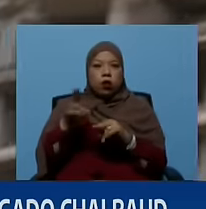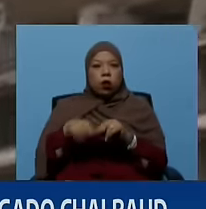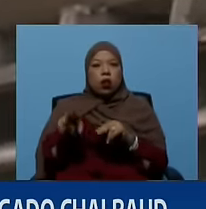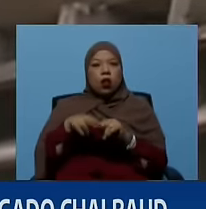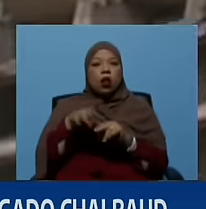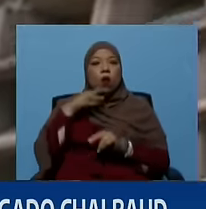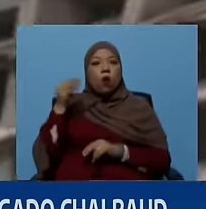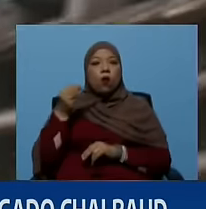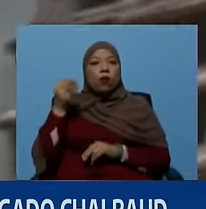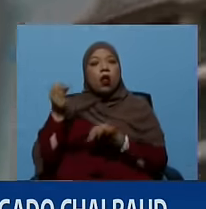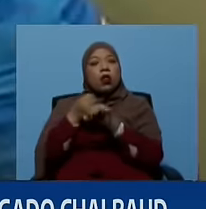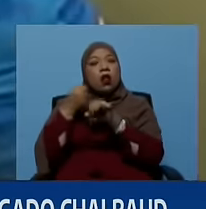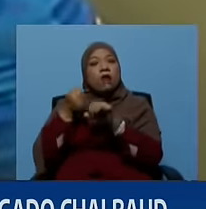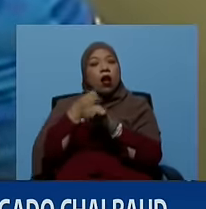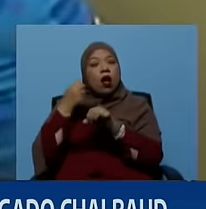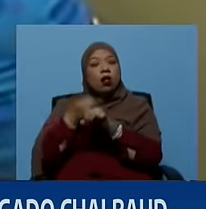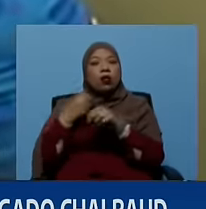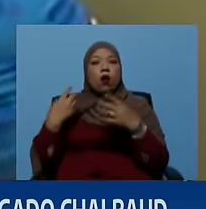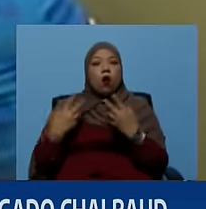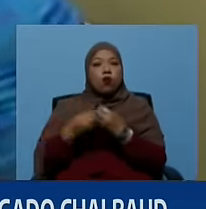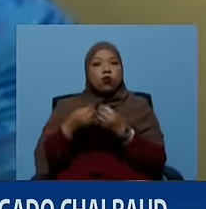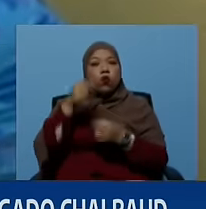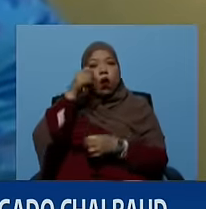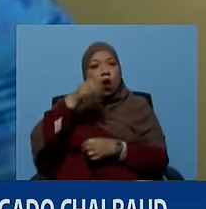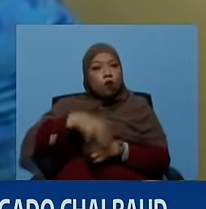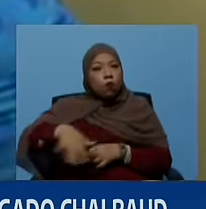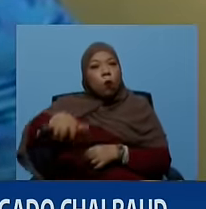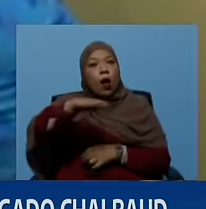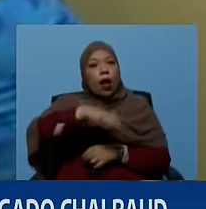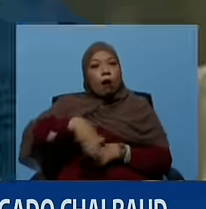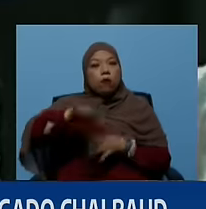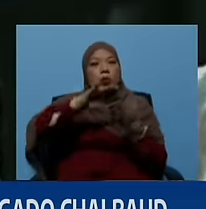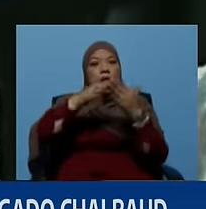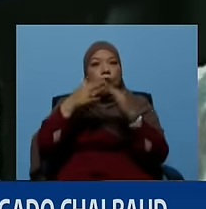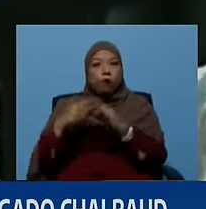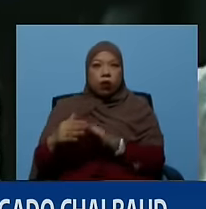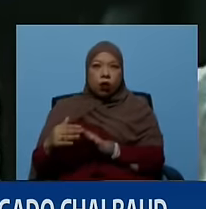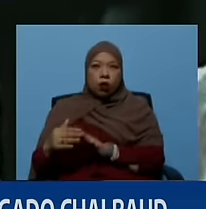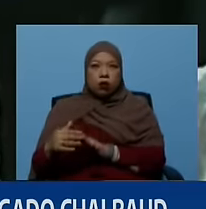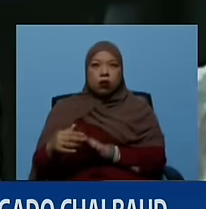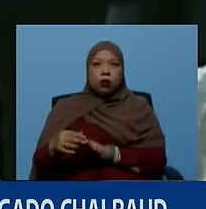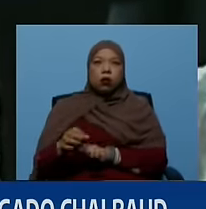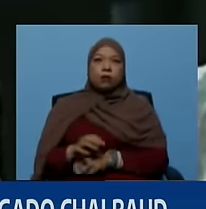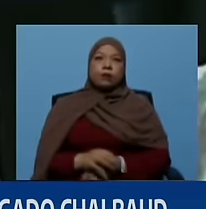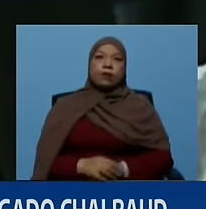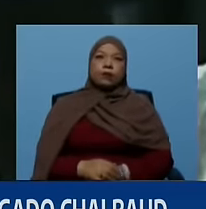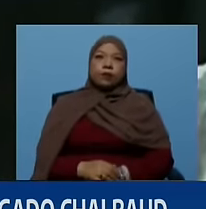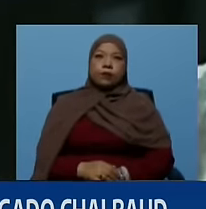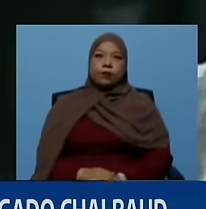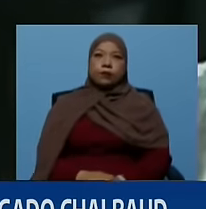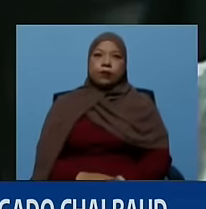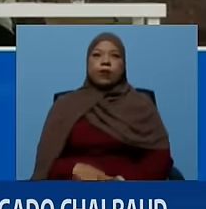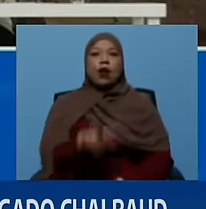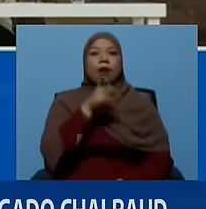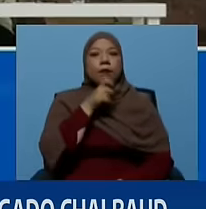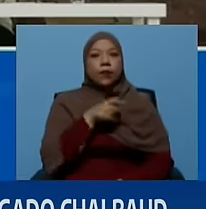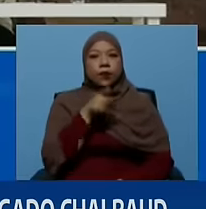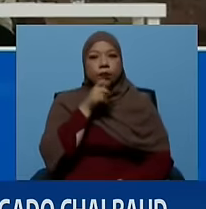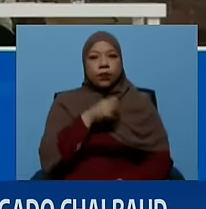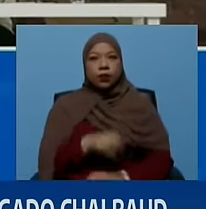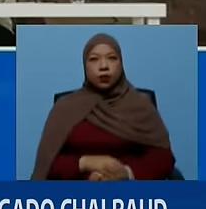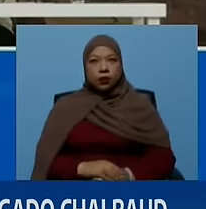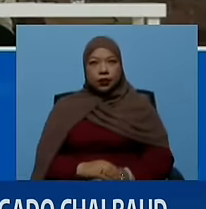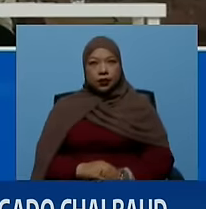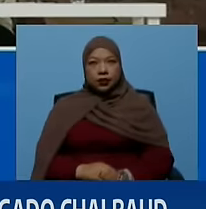de gobierno trabajando junto al pueblo junto al poder popular adelante mi comandante una pregunta cómo se